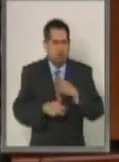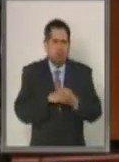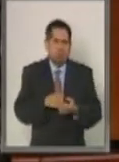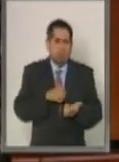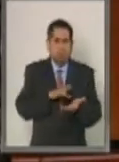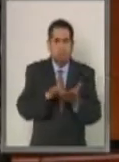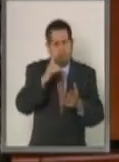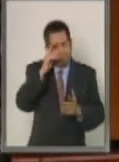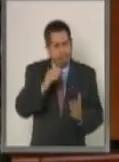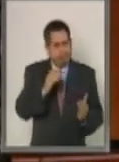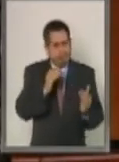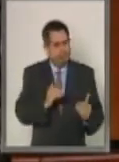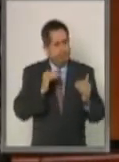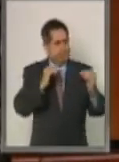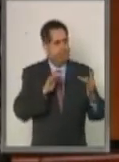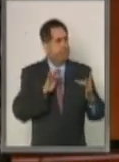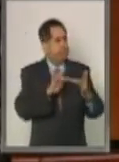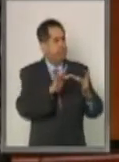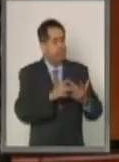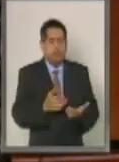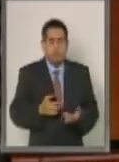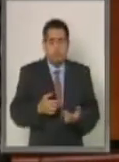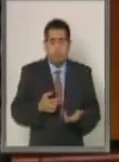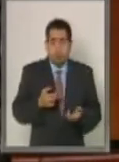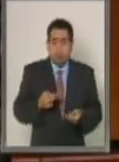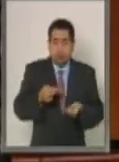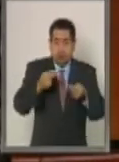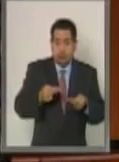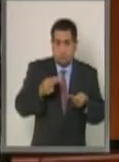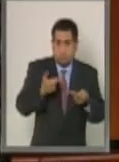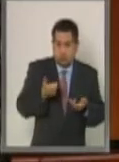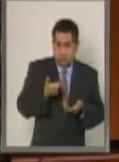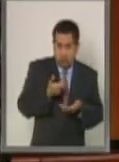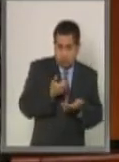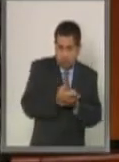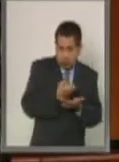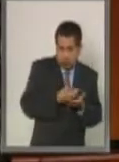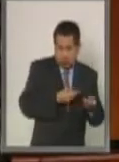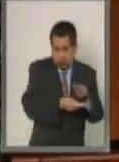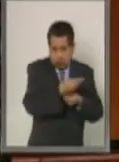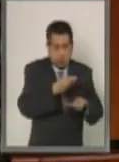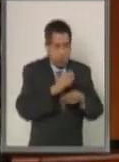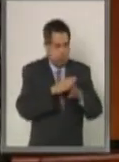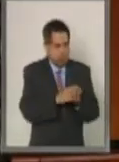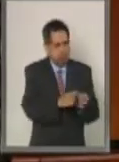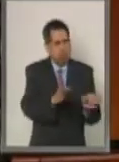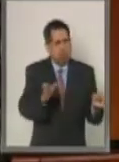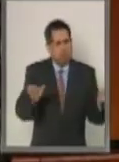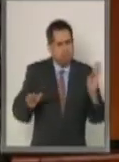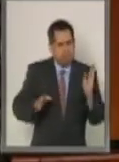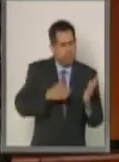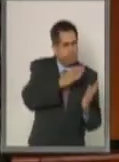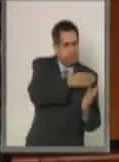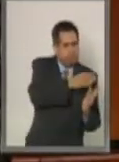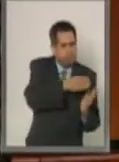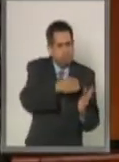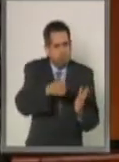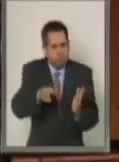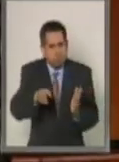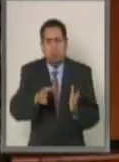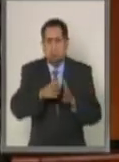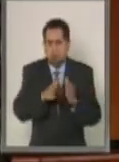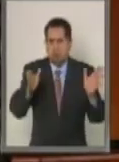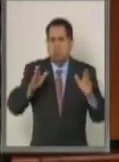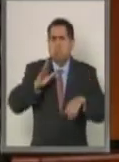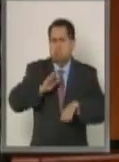mejorar la cooperación económica, a expandir los lazos comerciales de México y